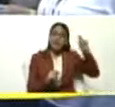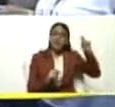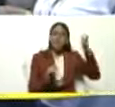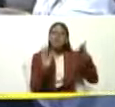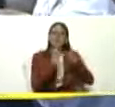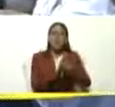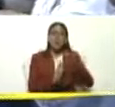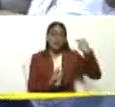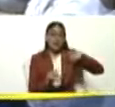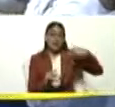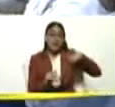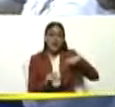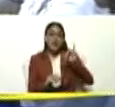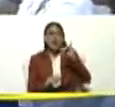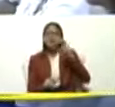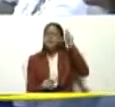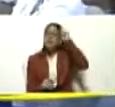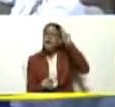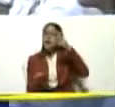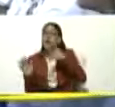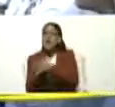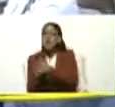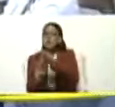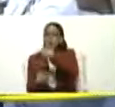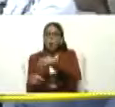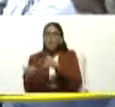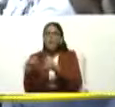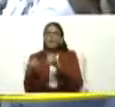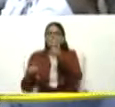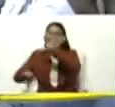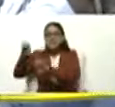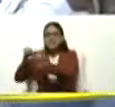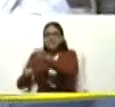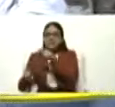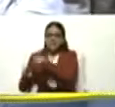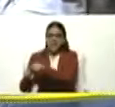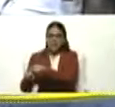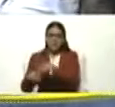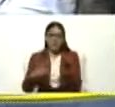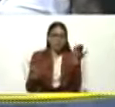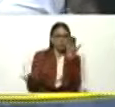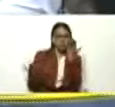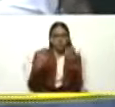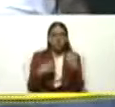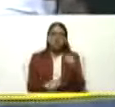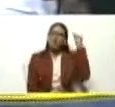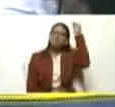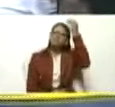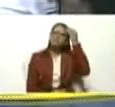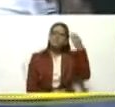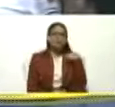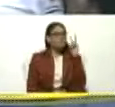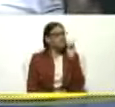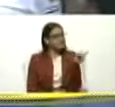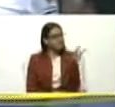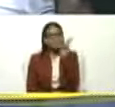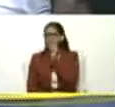racionalidad, puro raciocinio. Yo creo, después de observar y observar,